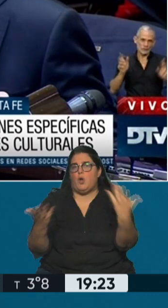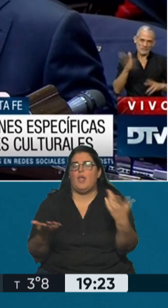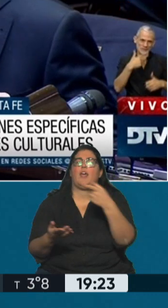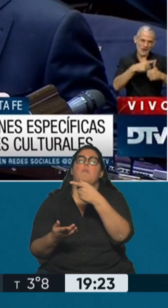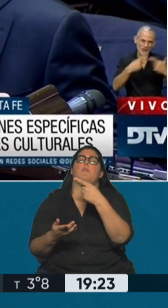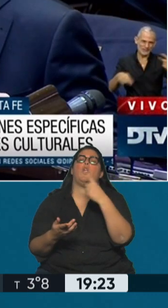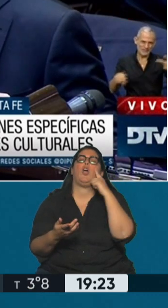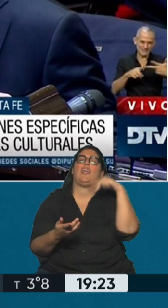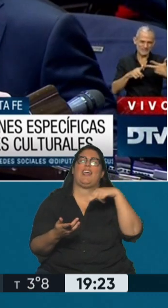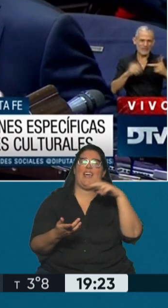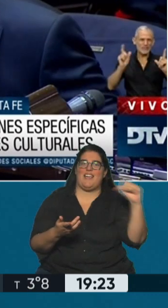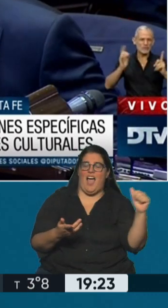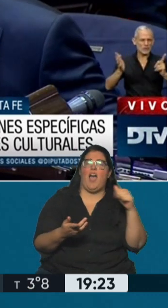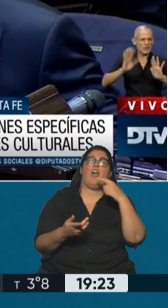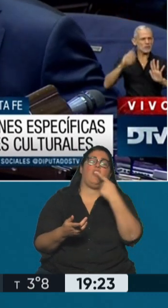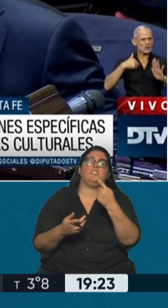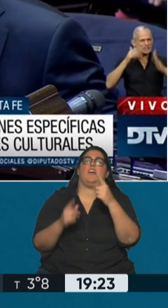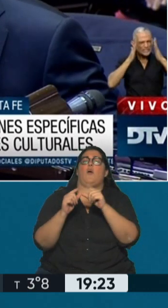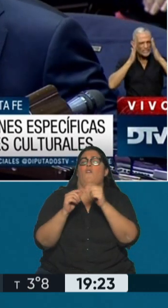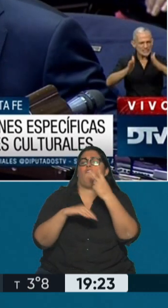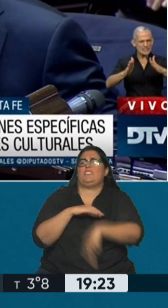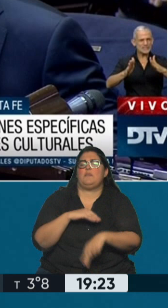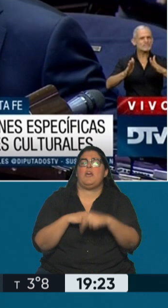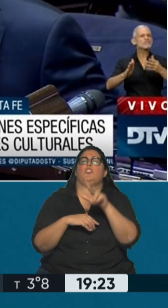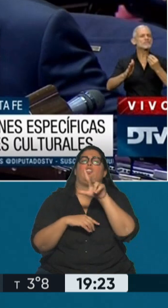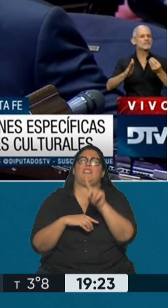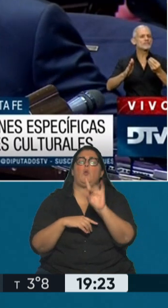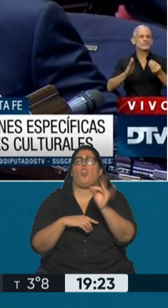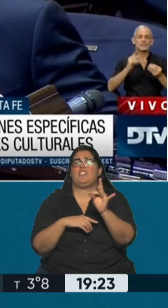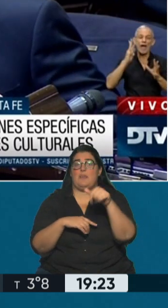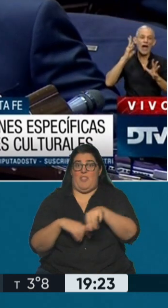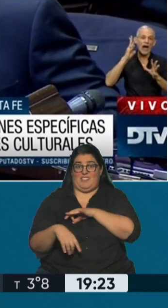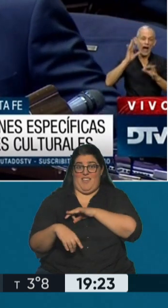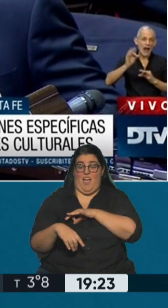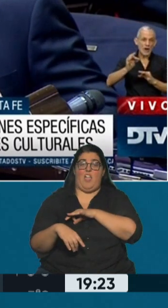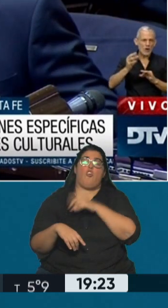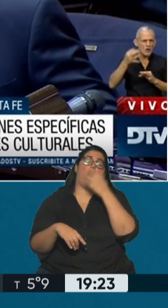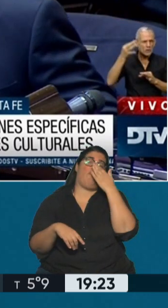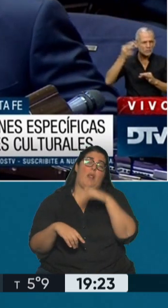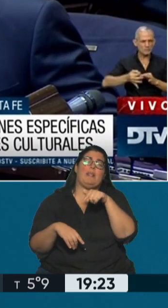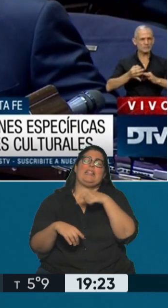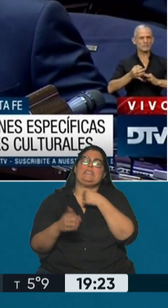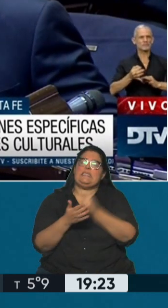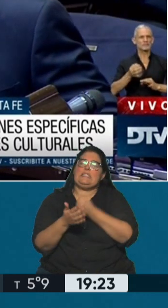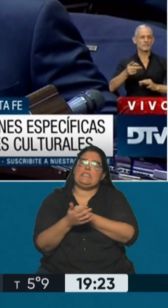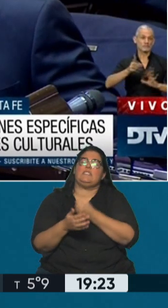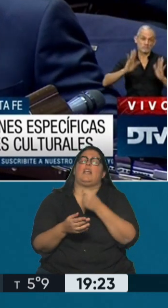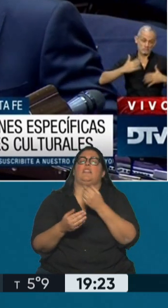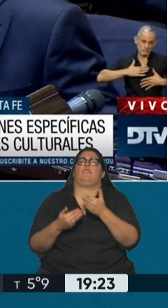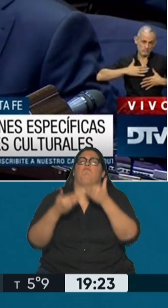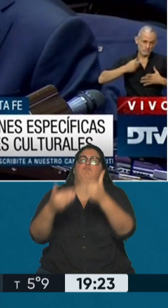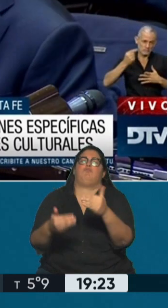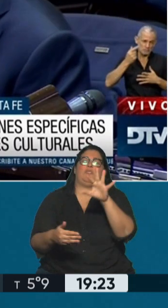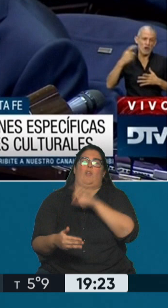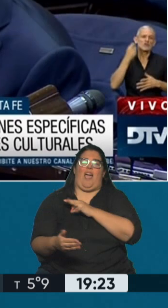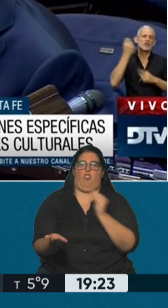el Inca, iba a finalizar el 31 de diciembre de este año. Se va a tratar de prorrogar por 50 años